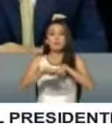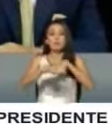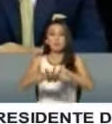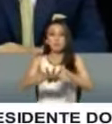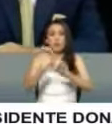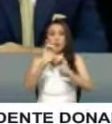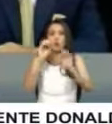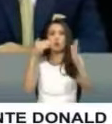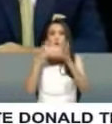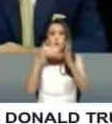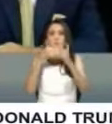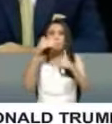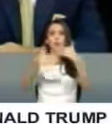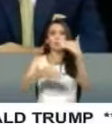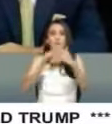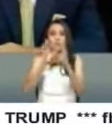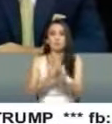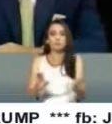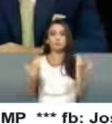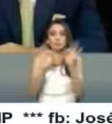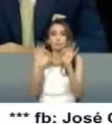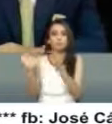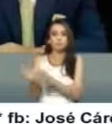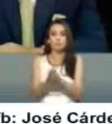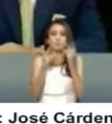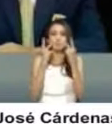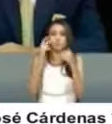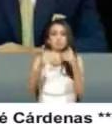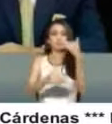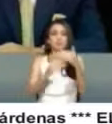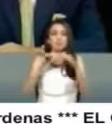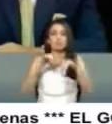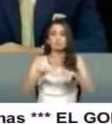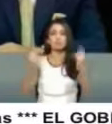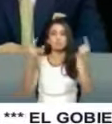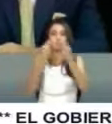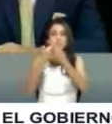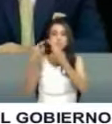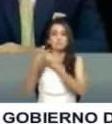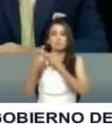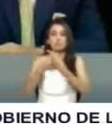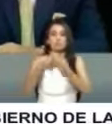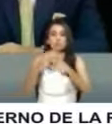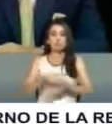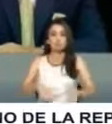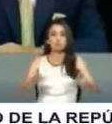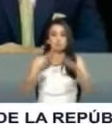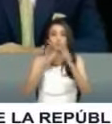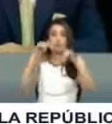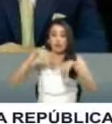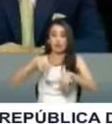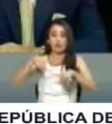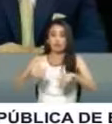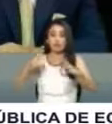un par de horas el presidente Lenín Moreno decretó el toque de queda parcial. Esto va a ir de 20:00 a 5:00 a.m.